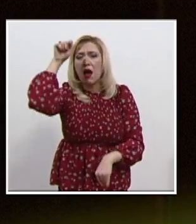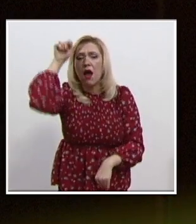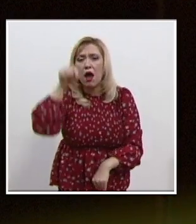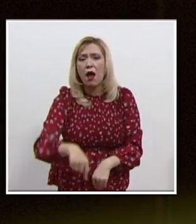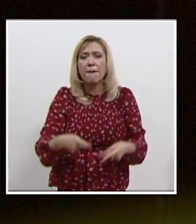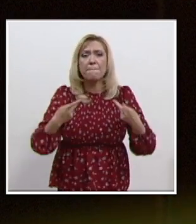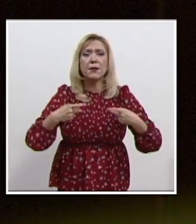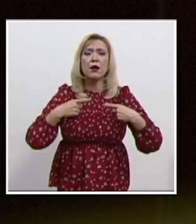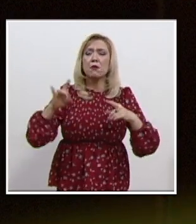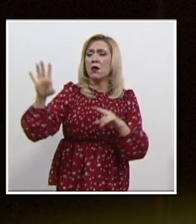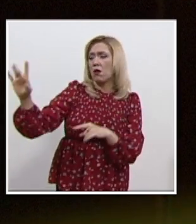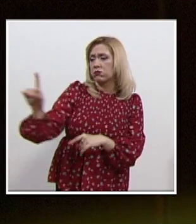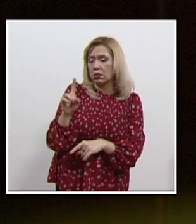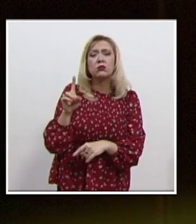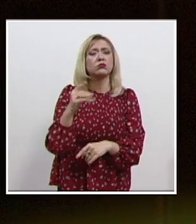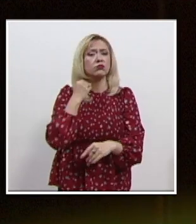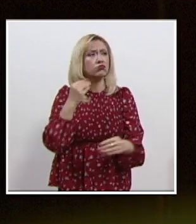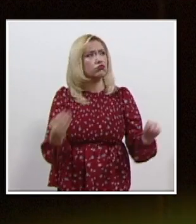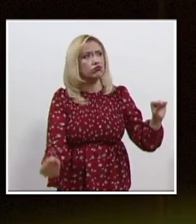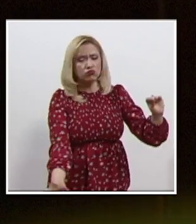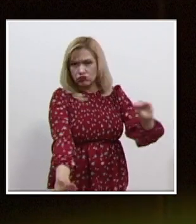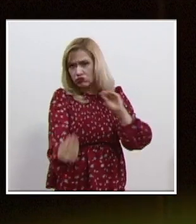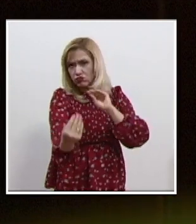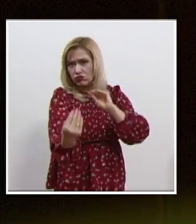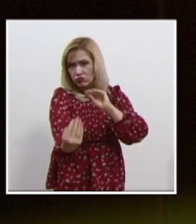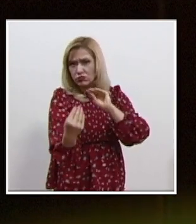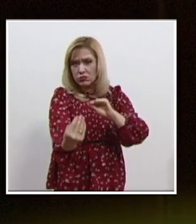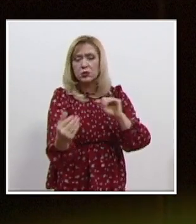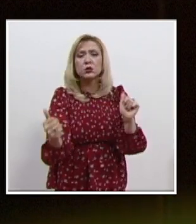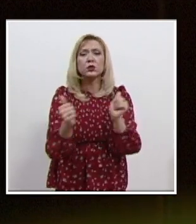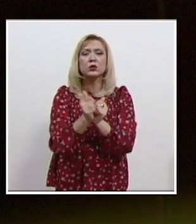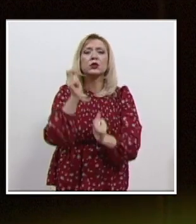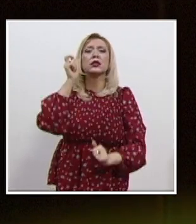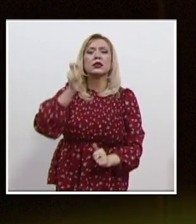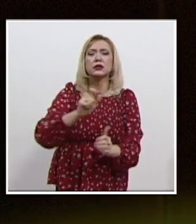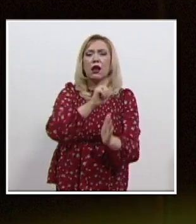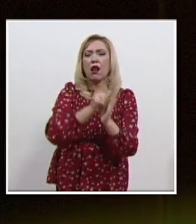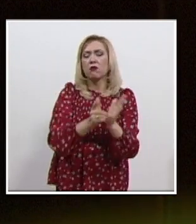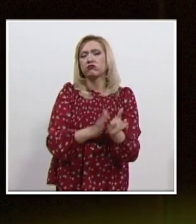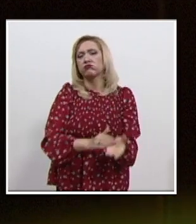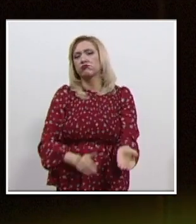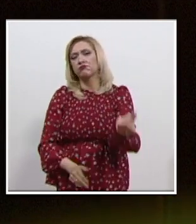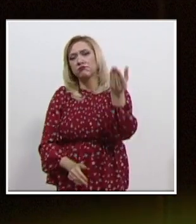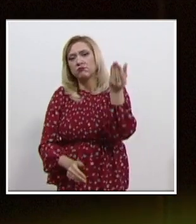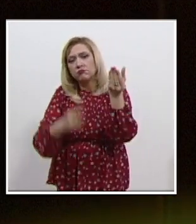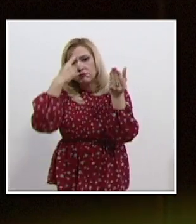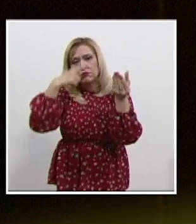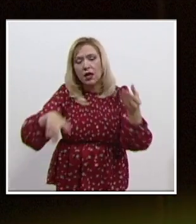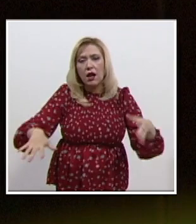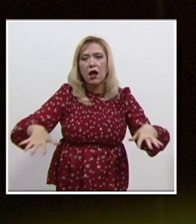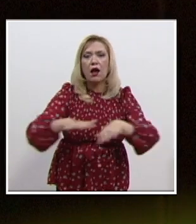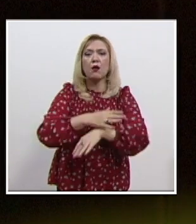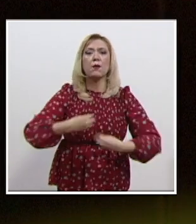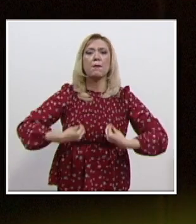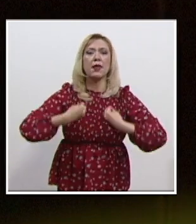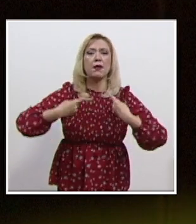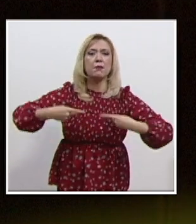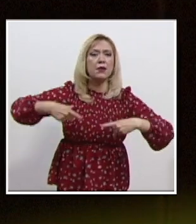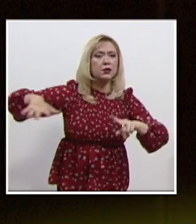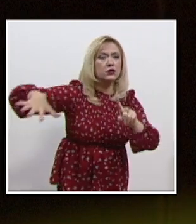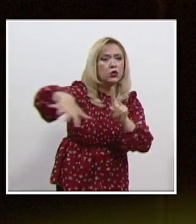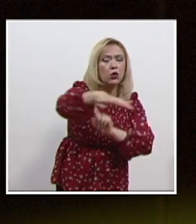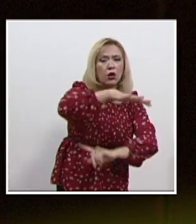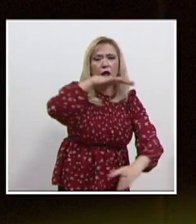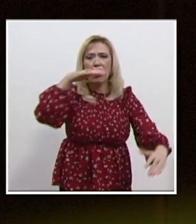usuarios al campo de litigio, con la convicción del poder que tiene el derecho para transformar la realidad social y la